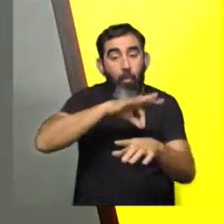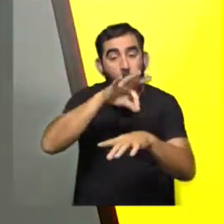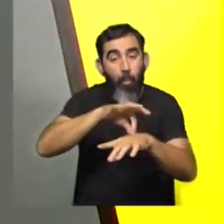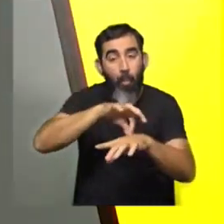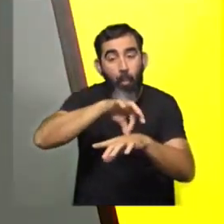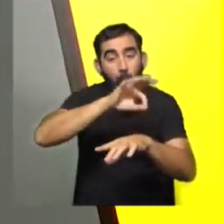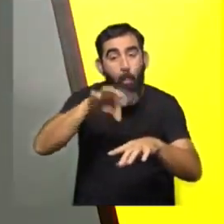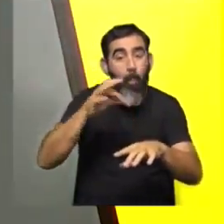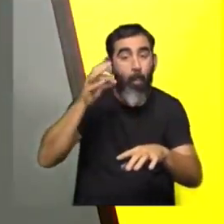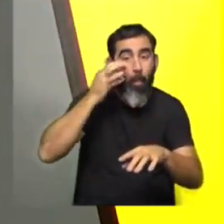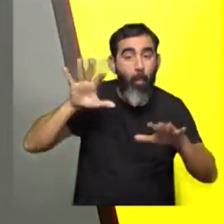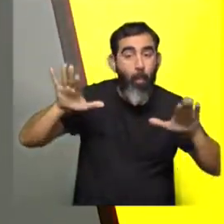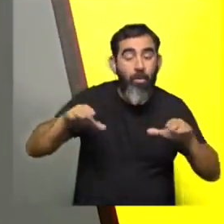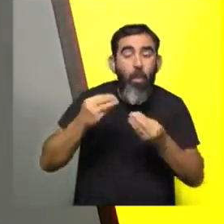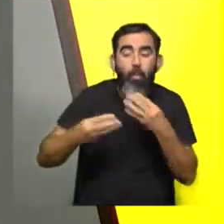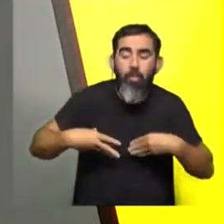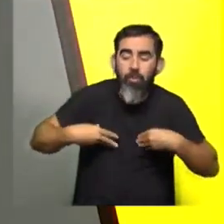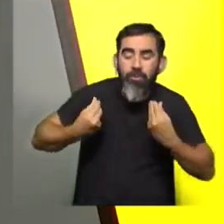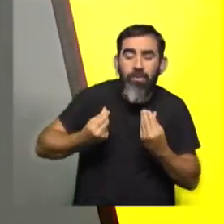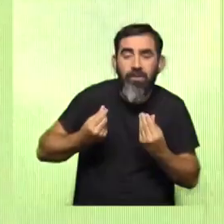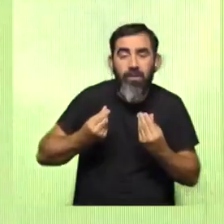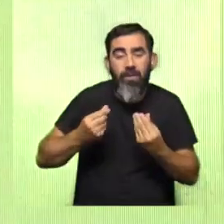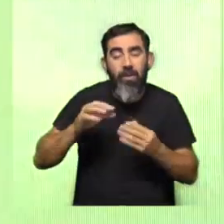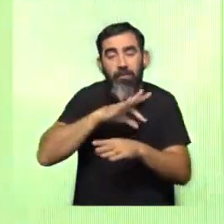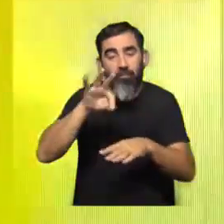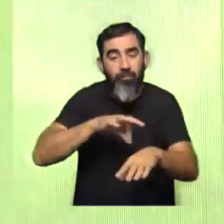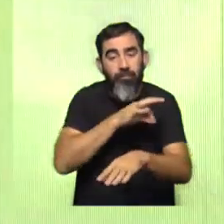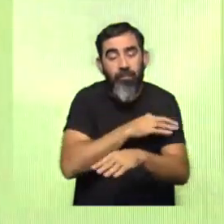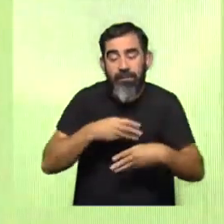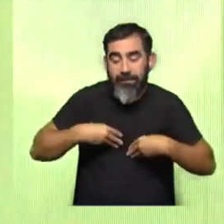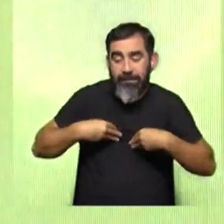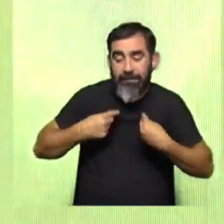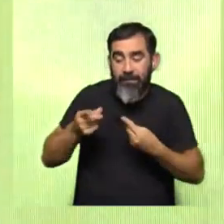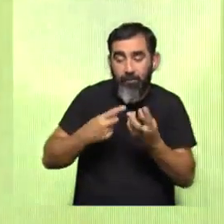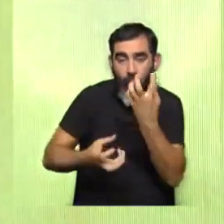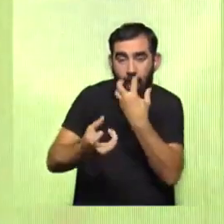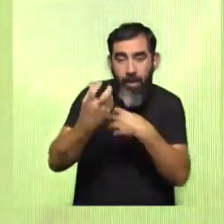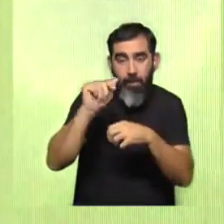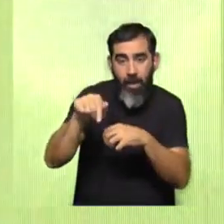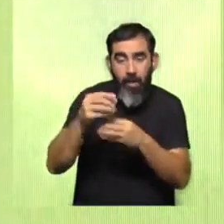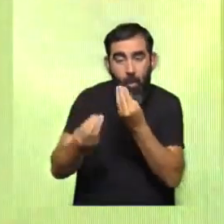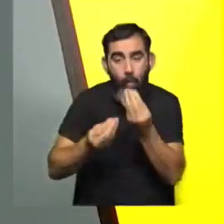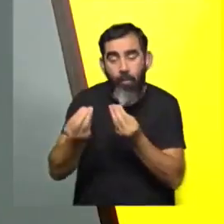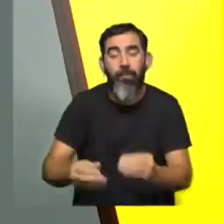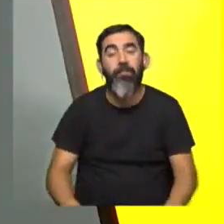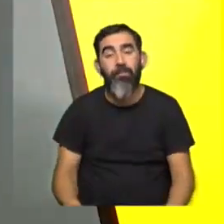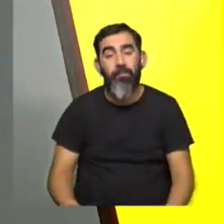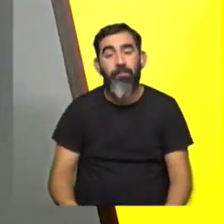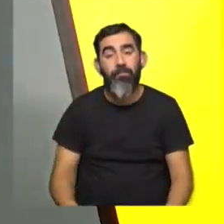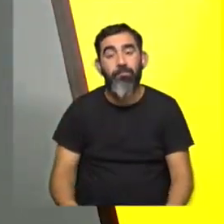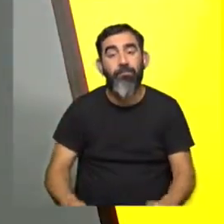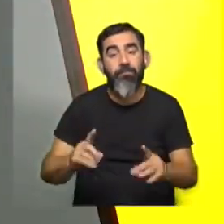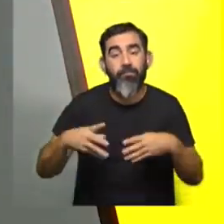en particular cómo sienten estos insectos. O sea, el aparato sensorial de esta especie en particular. Sí, y en particular los